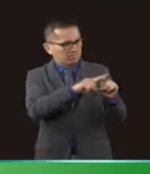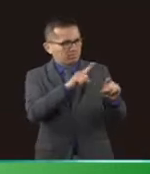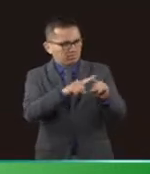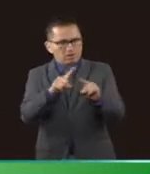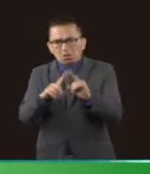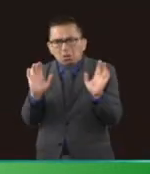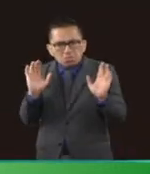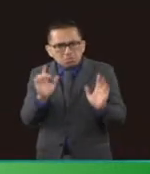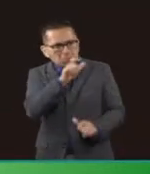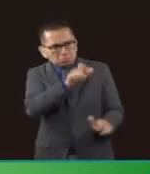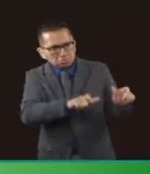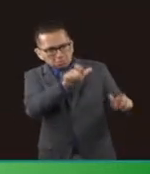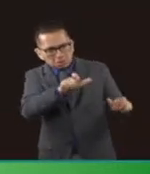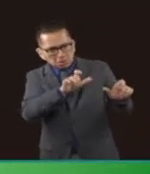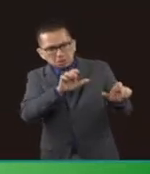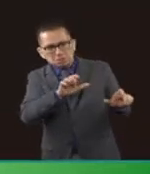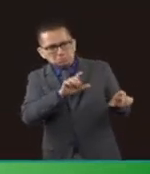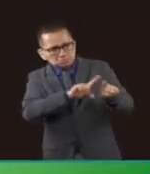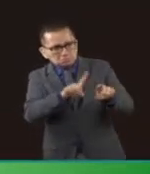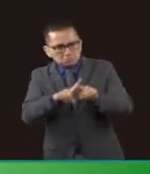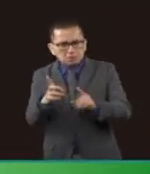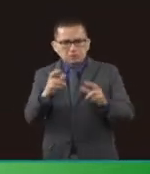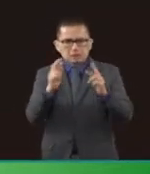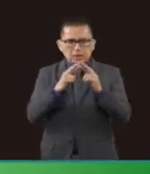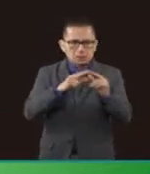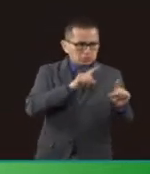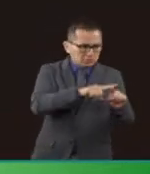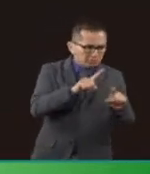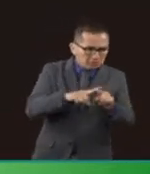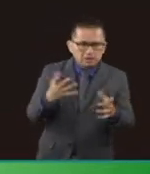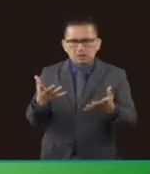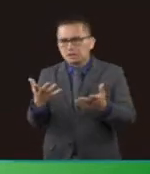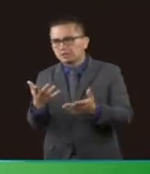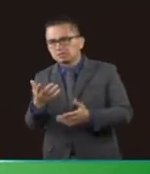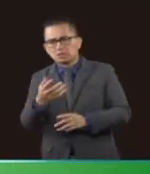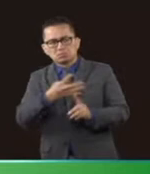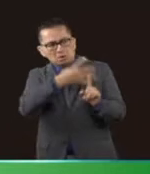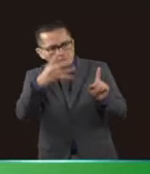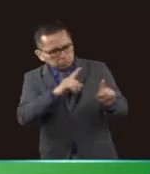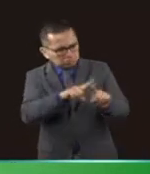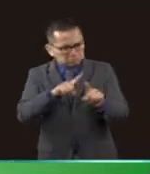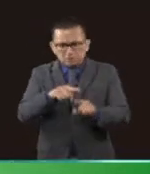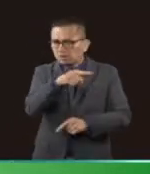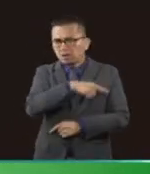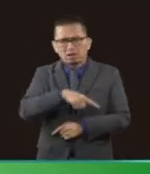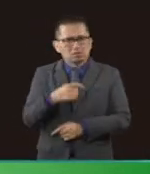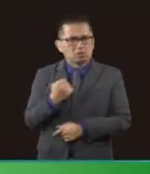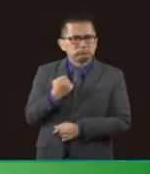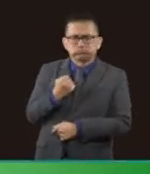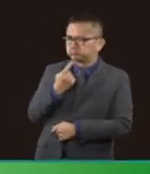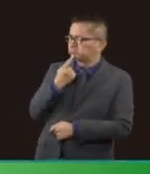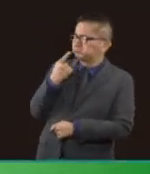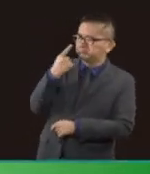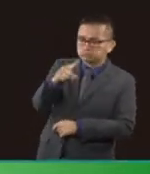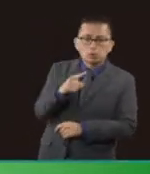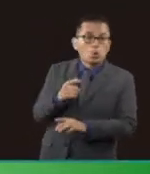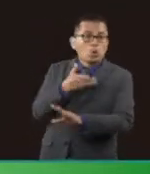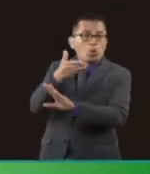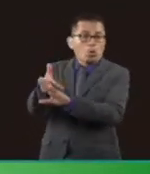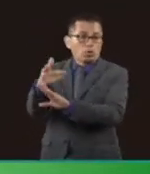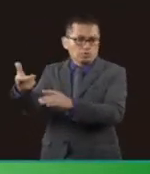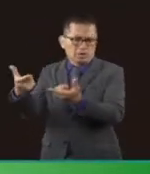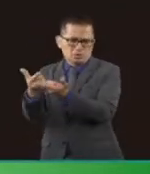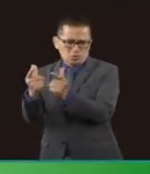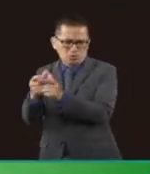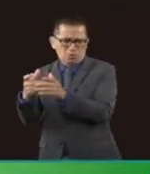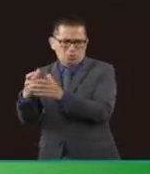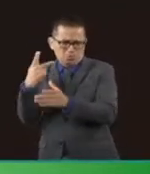sexuales y de distintas religiones que se manifestaron y enfrentaron con el régimen del partido hegemónico con mayorías